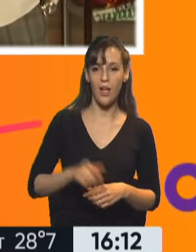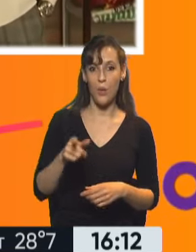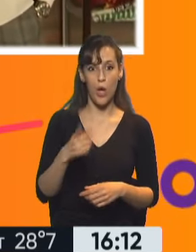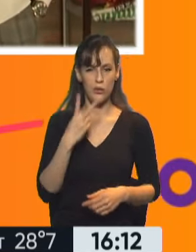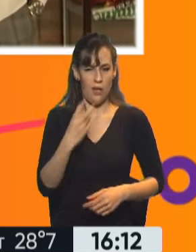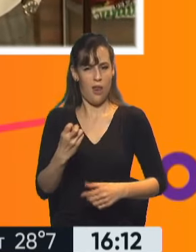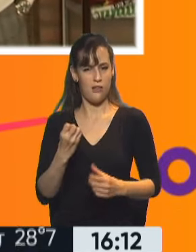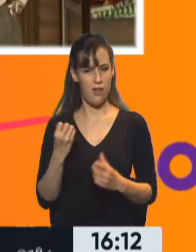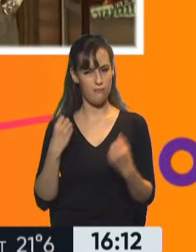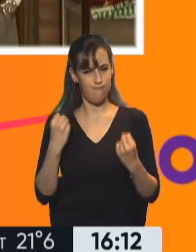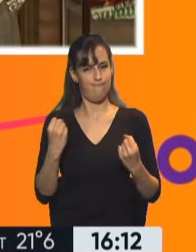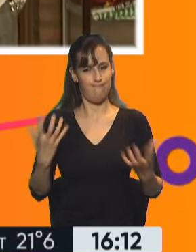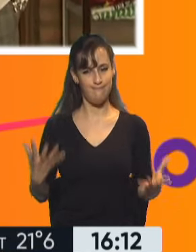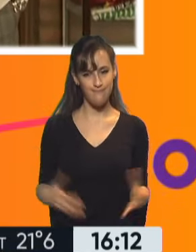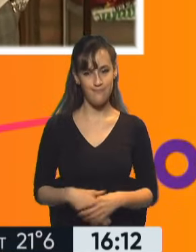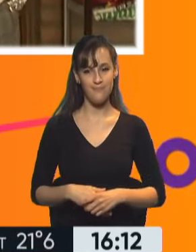energía, Goico.